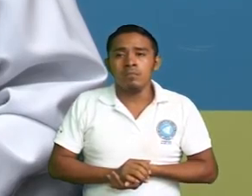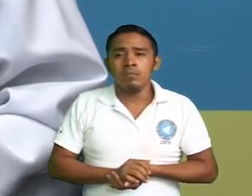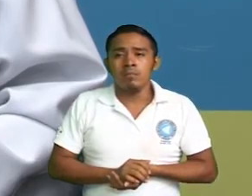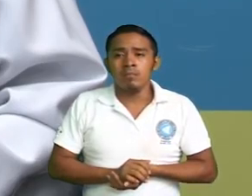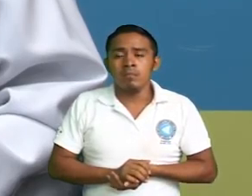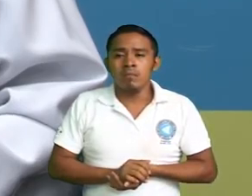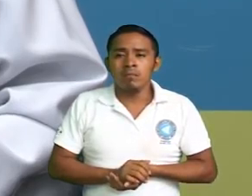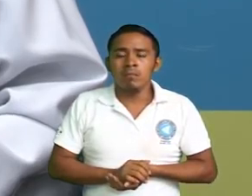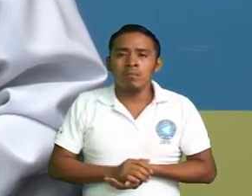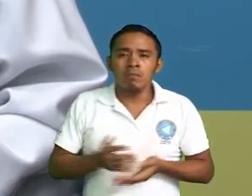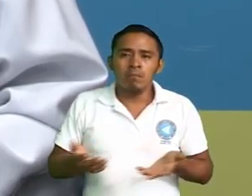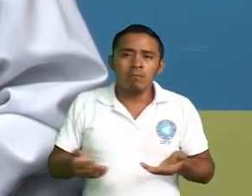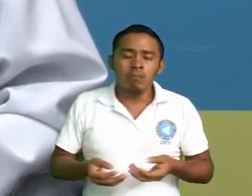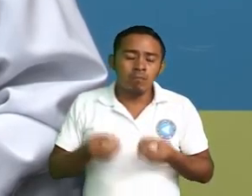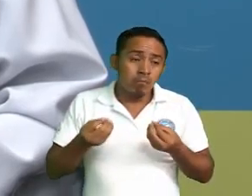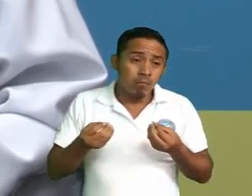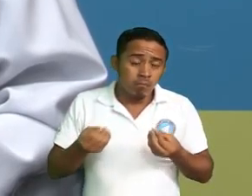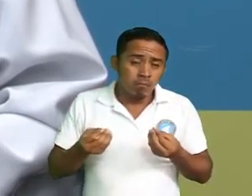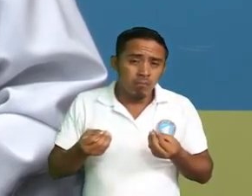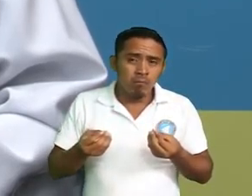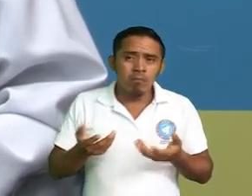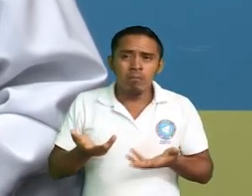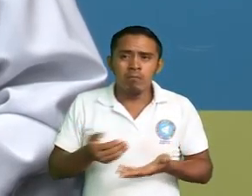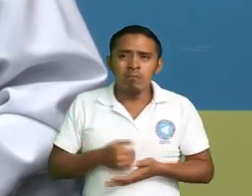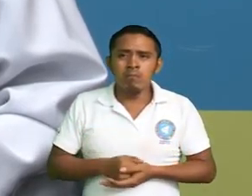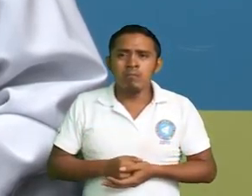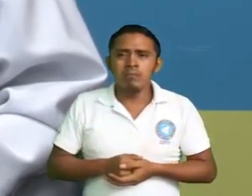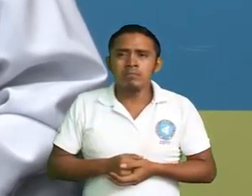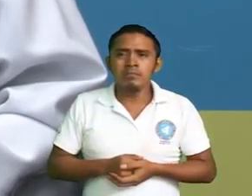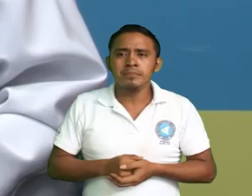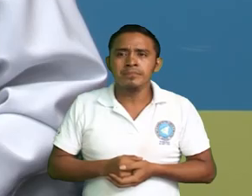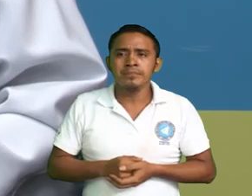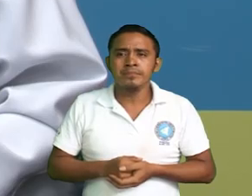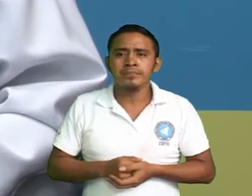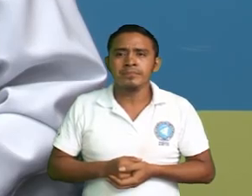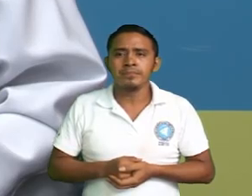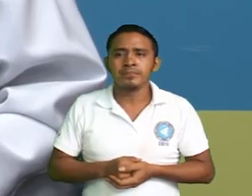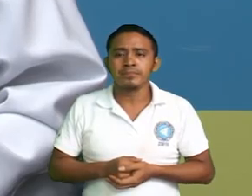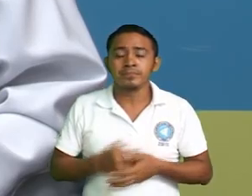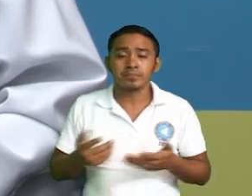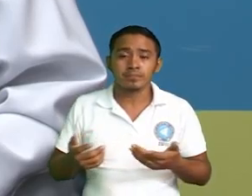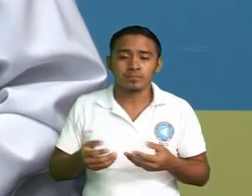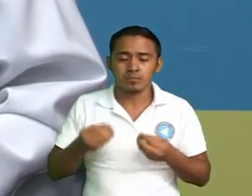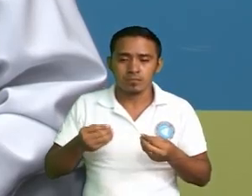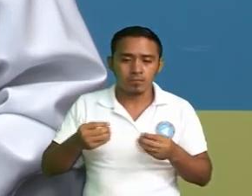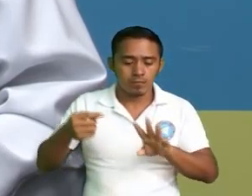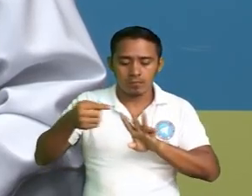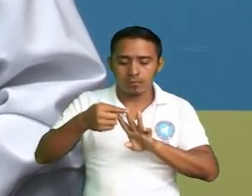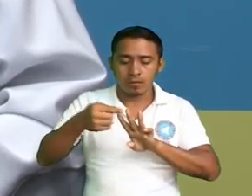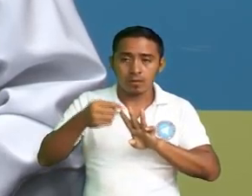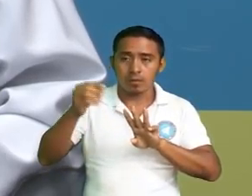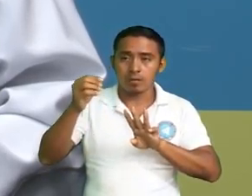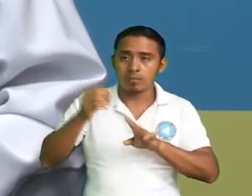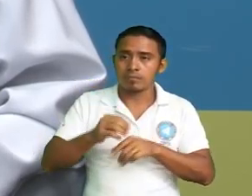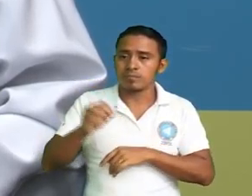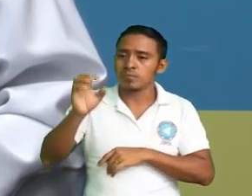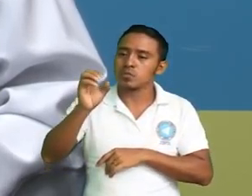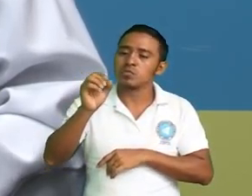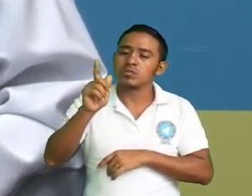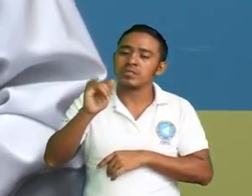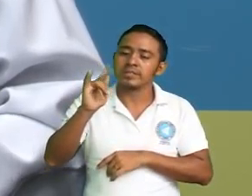alguien que es muy propenso a padecer de infecciones del oído medio o otitis